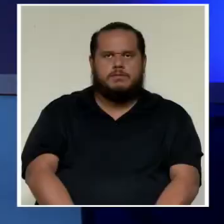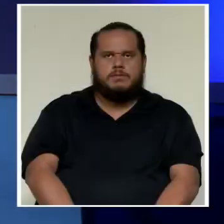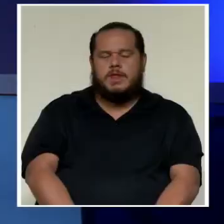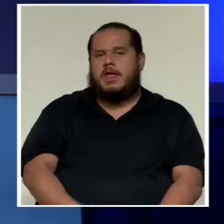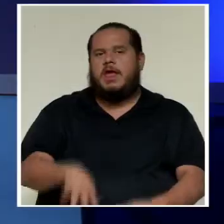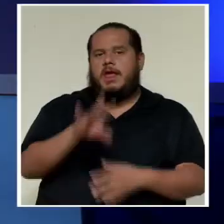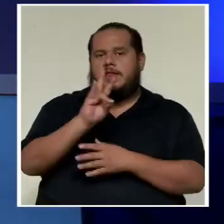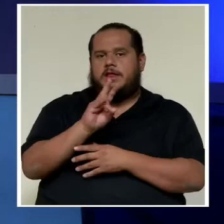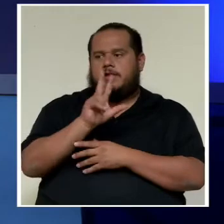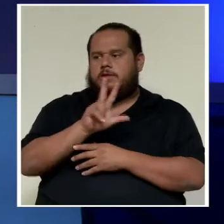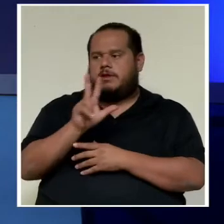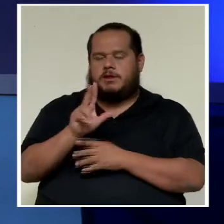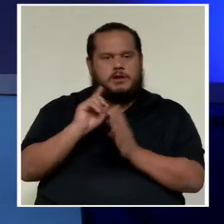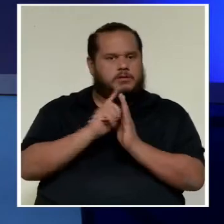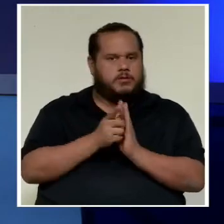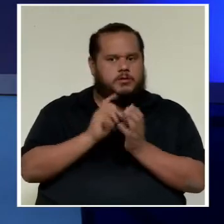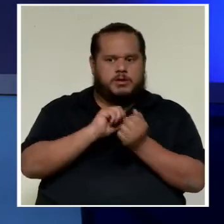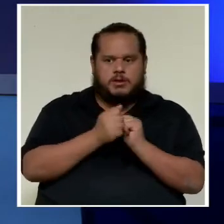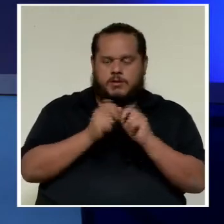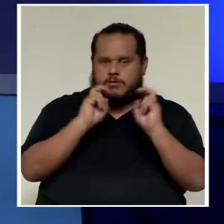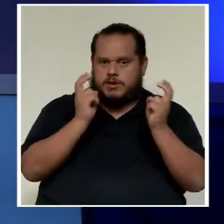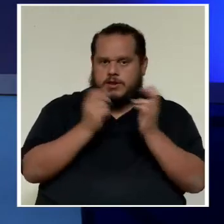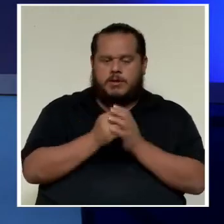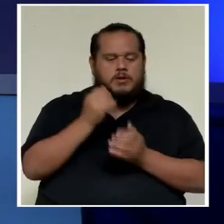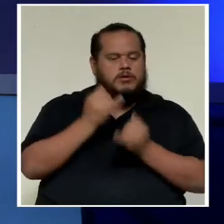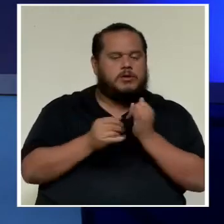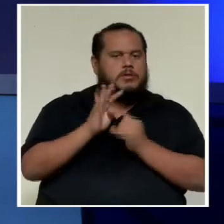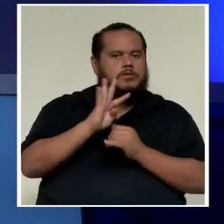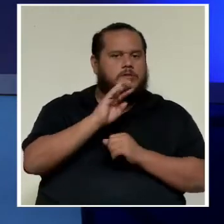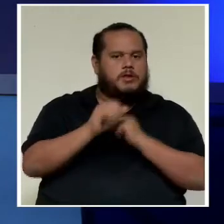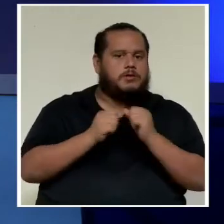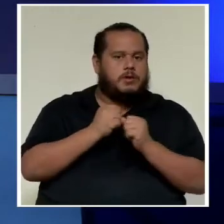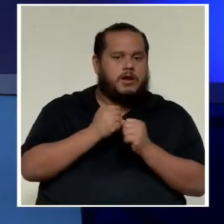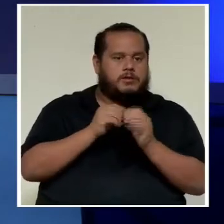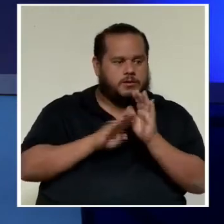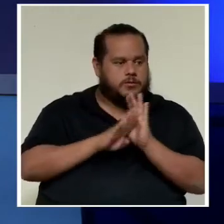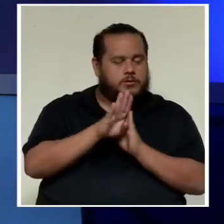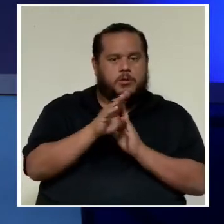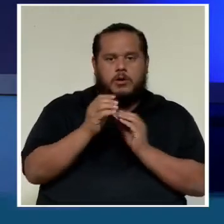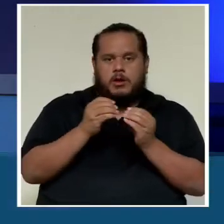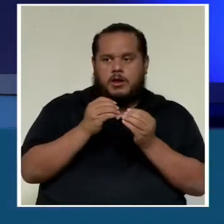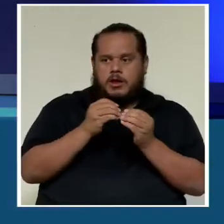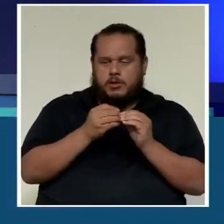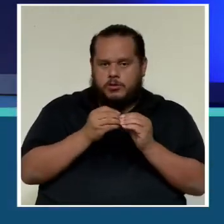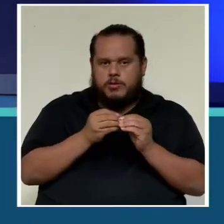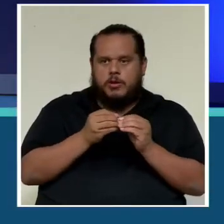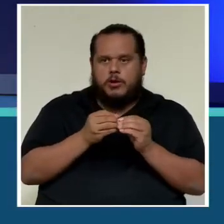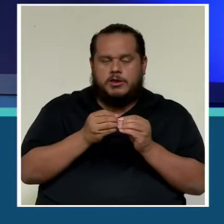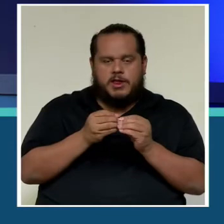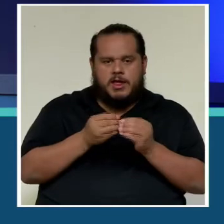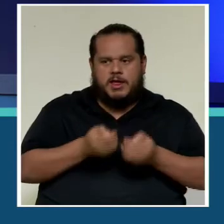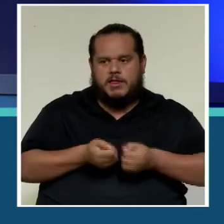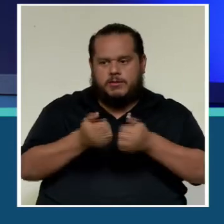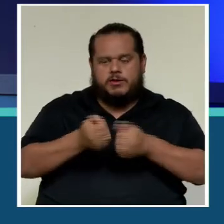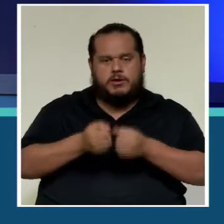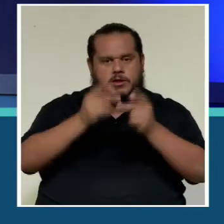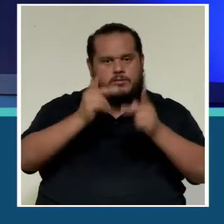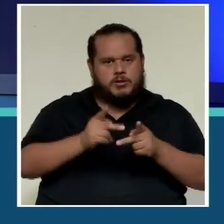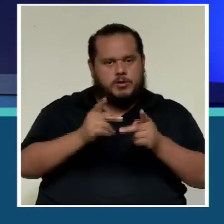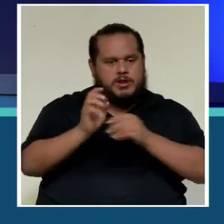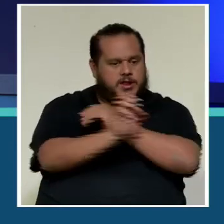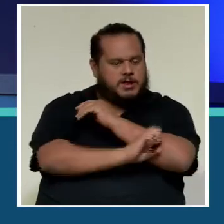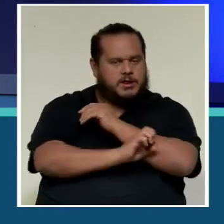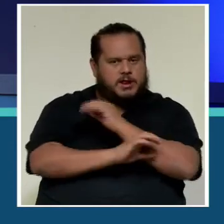Con 33 minutos, cambiamos de tema. En los últimos 4 años se incrementó la cantidad de deportaciones de personas extranjeras vinculadas